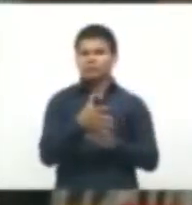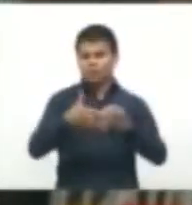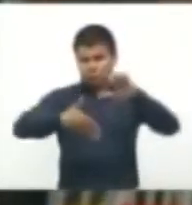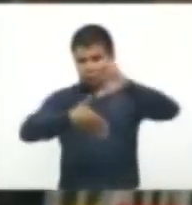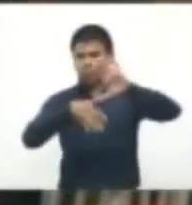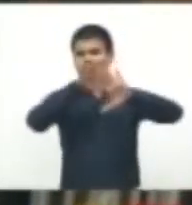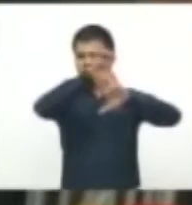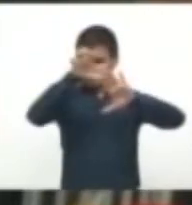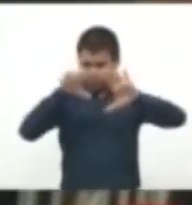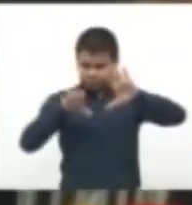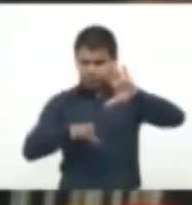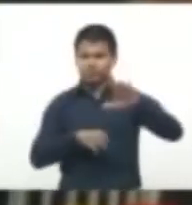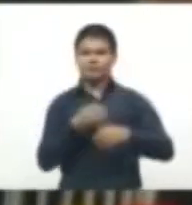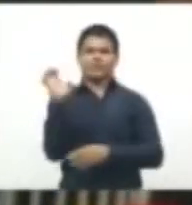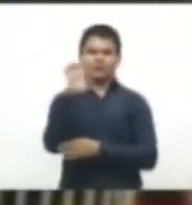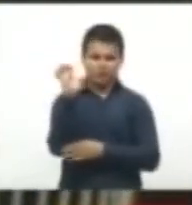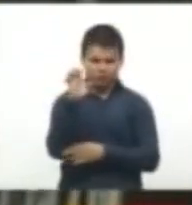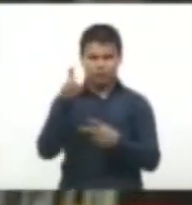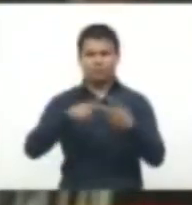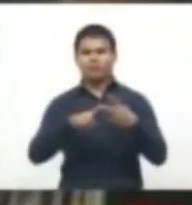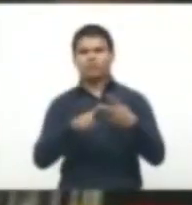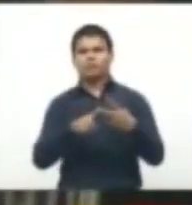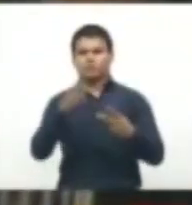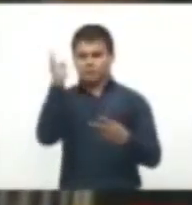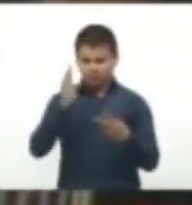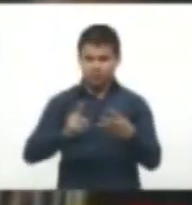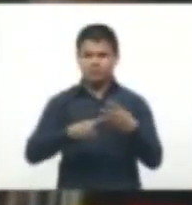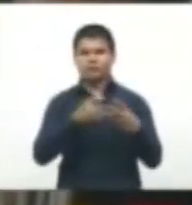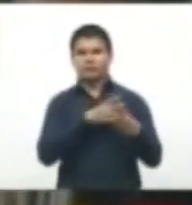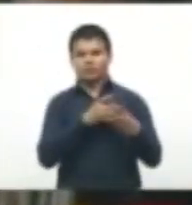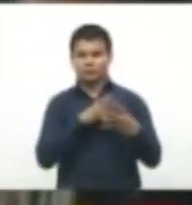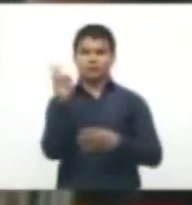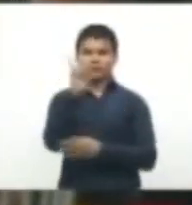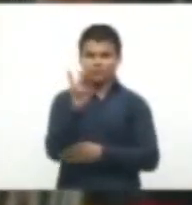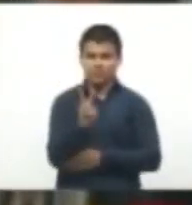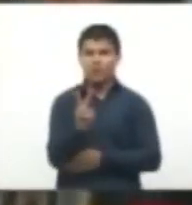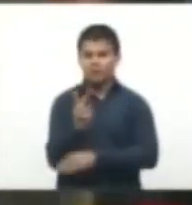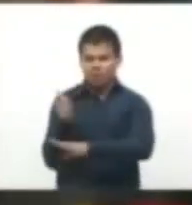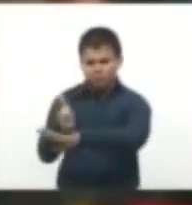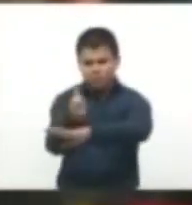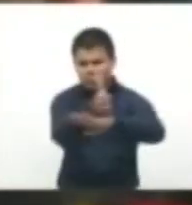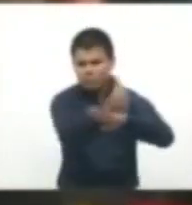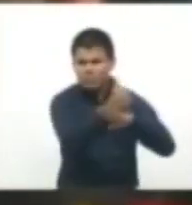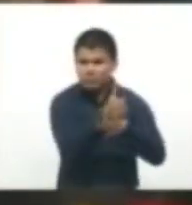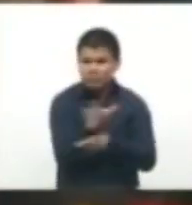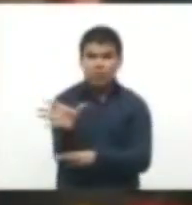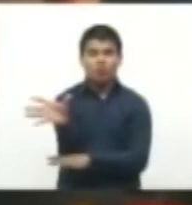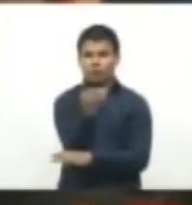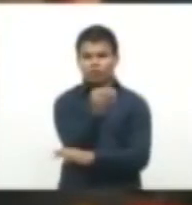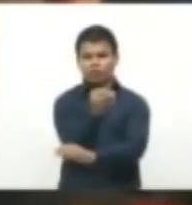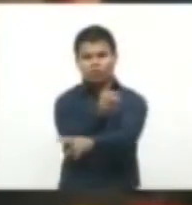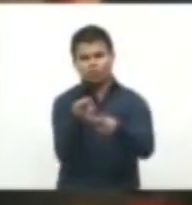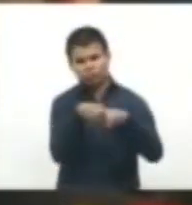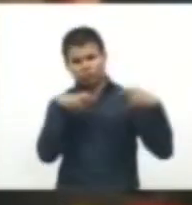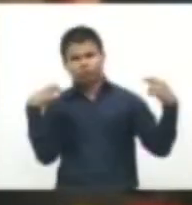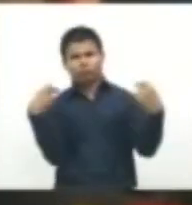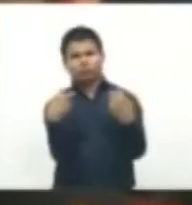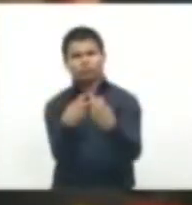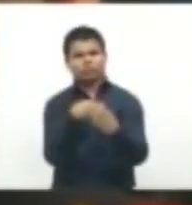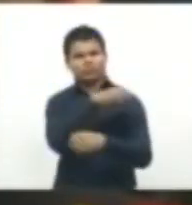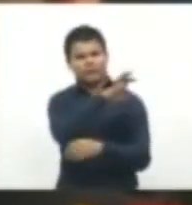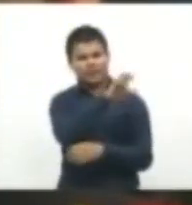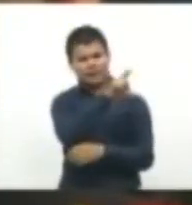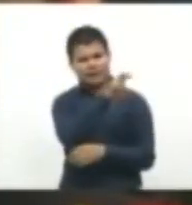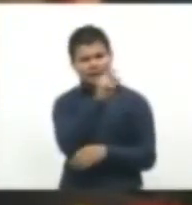como Ecuador, Brasil, Chile, Cuba, Noruega y Venezuela, los jefes de negociación Juan Camilo Restrepo por parte del gobierno y Pablo Beltrán por el ELN